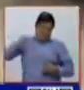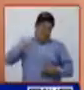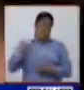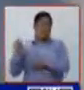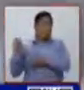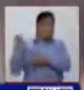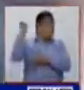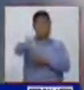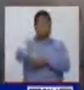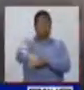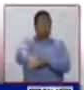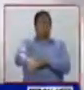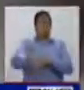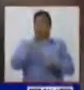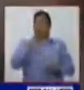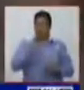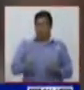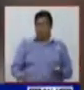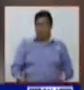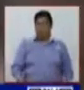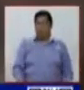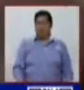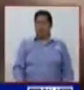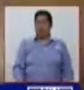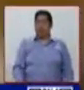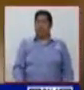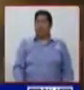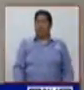también quién habría lanzado la granada.